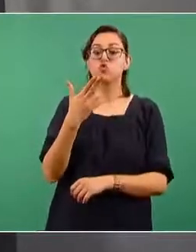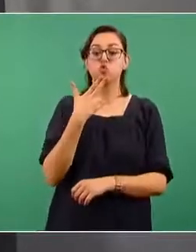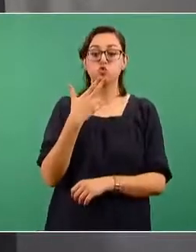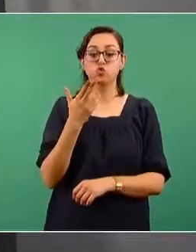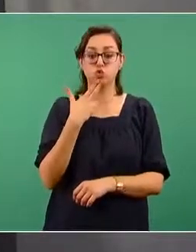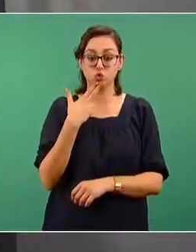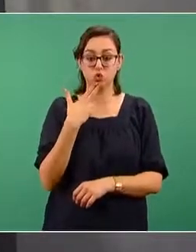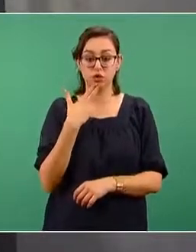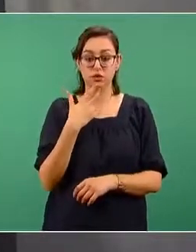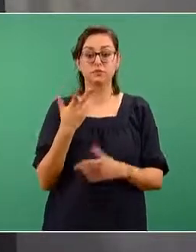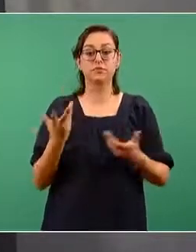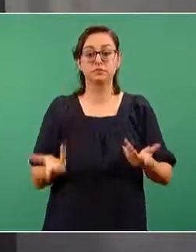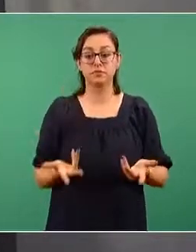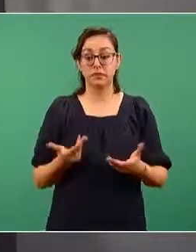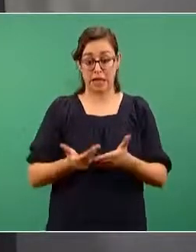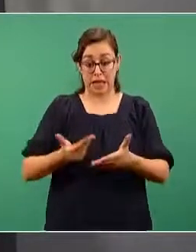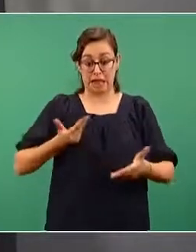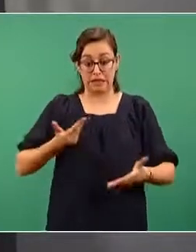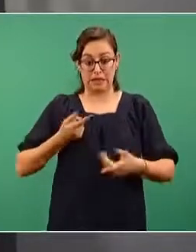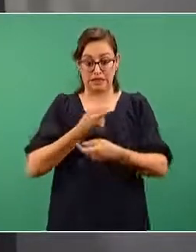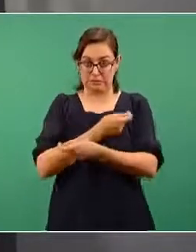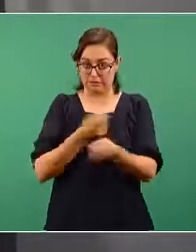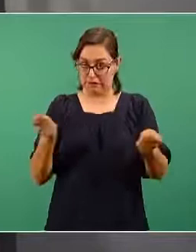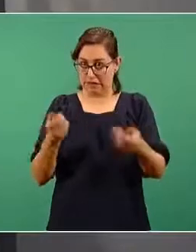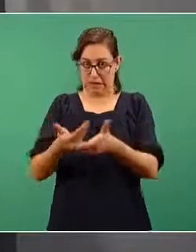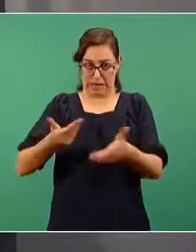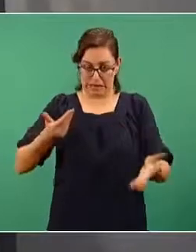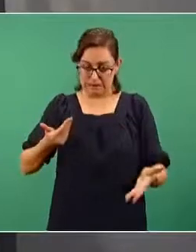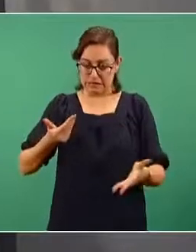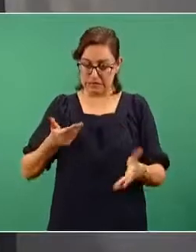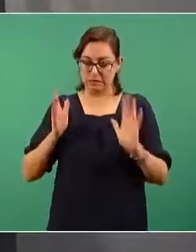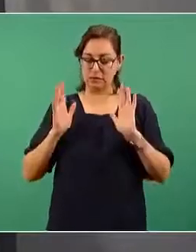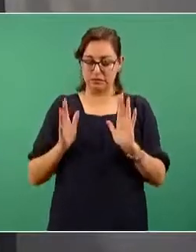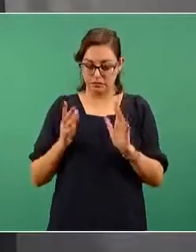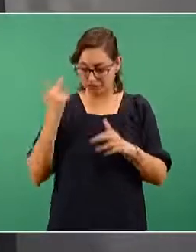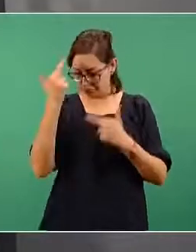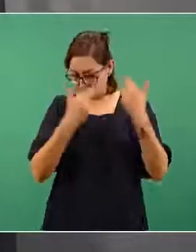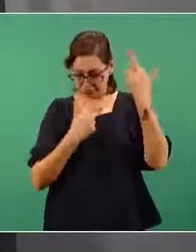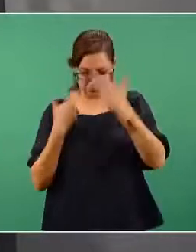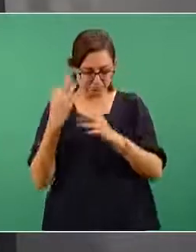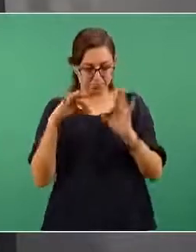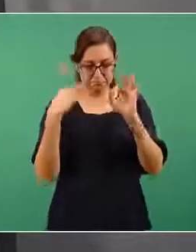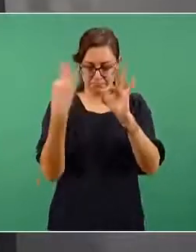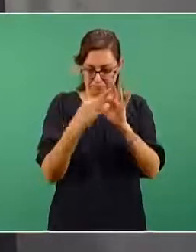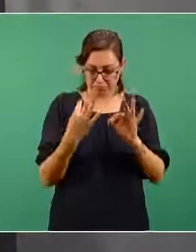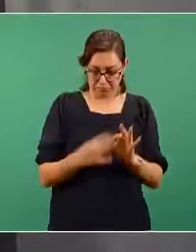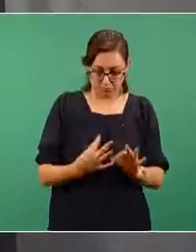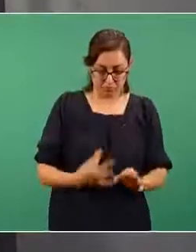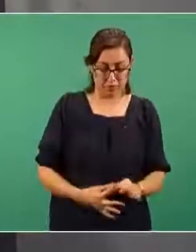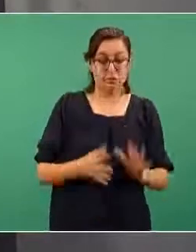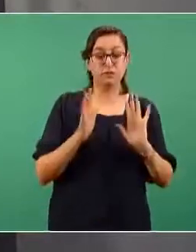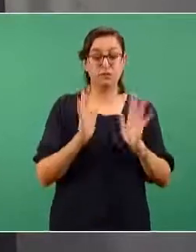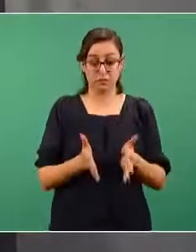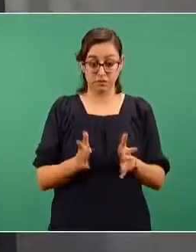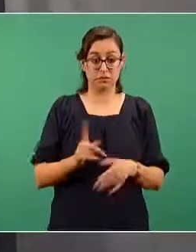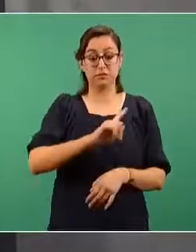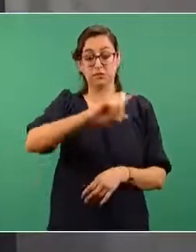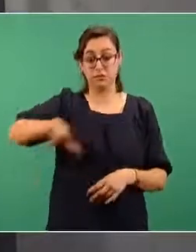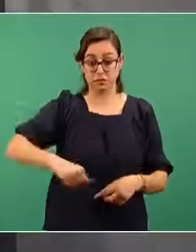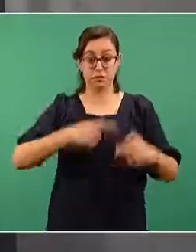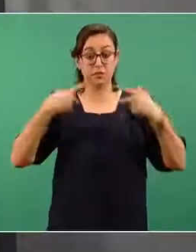a que sean liberadas y que sean utilizadas. Y también realizar la vigilancia, la